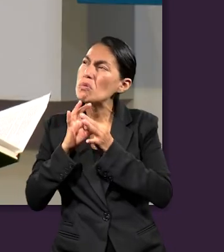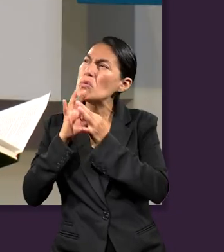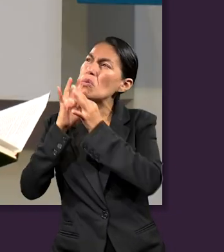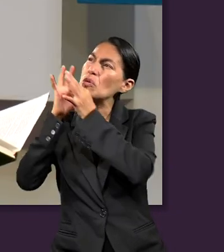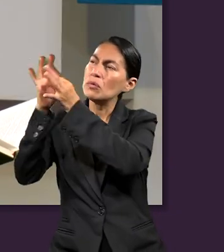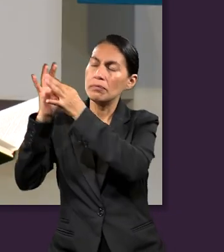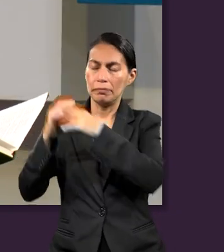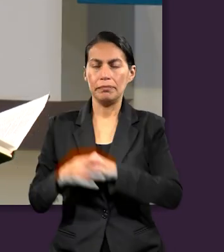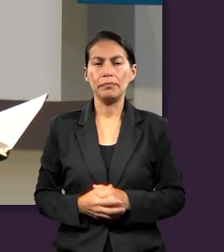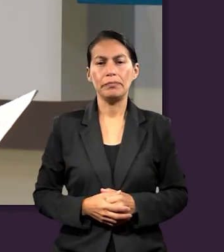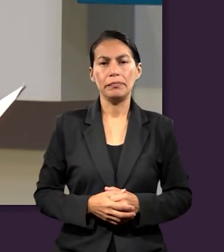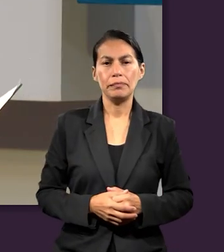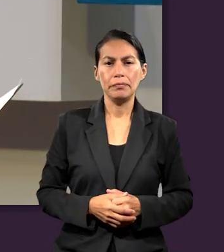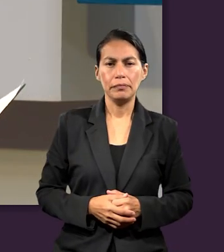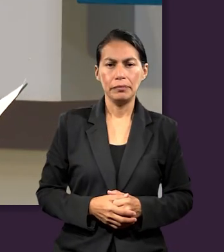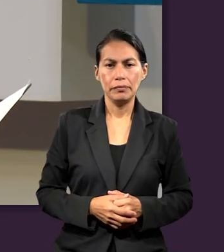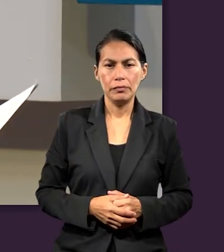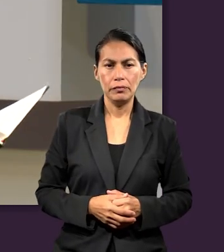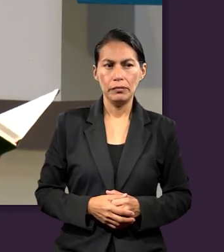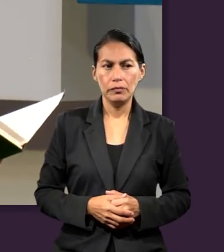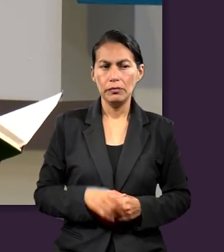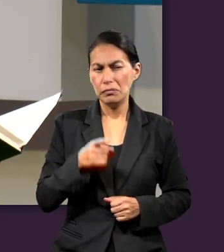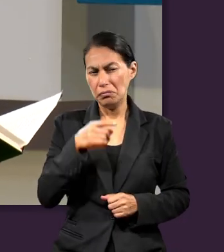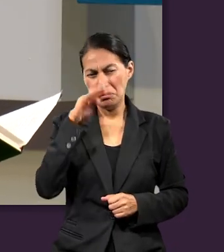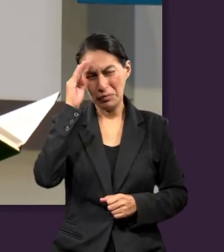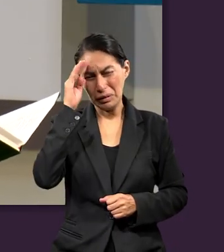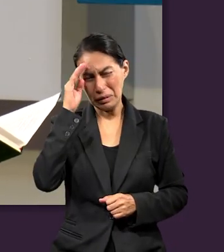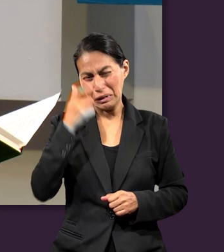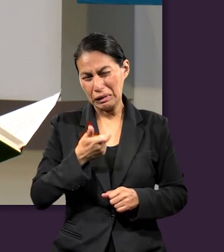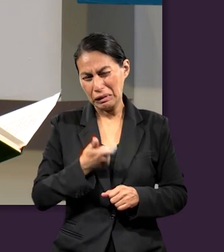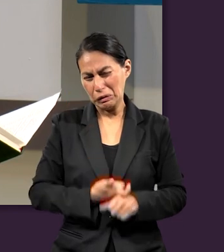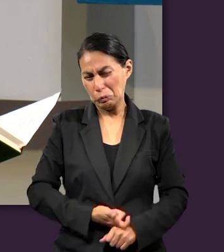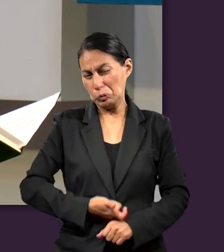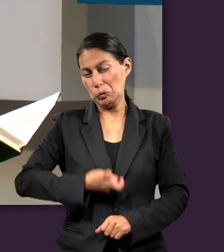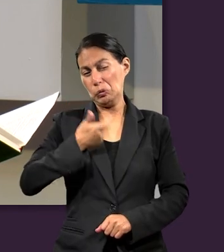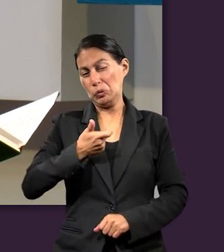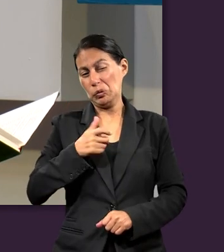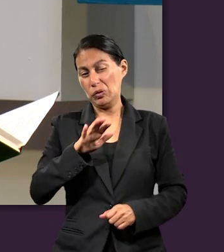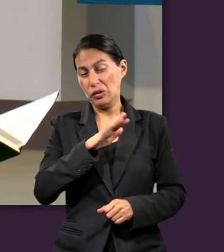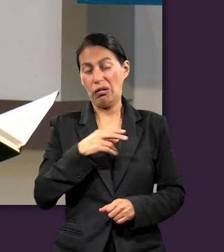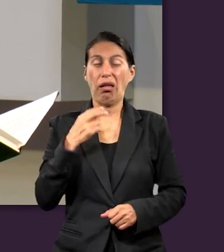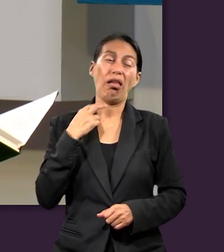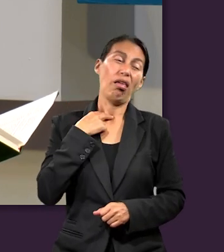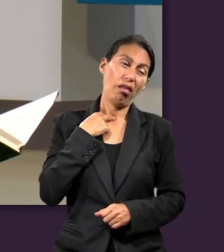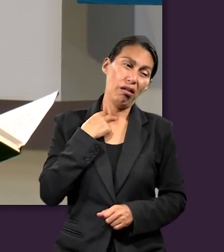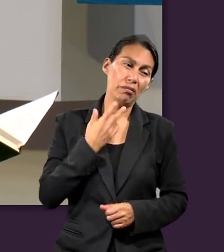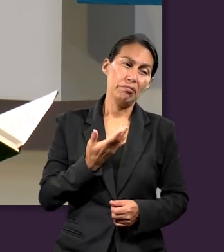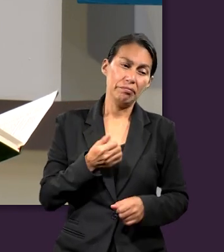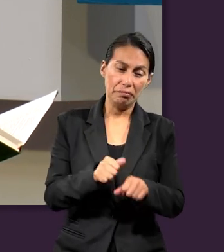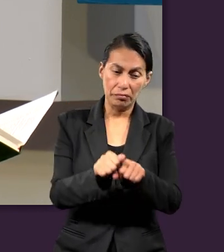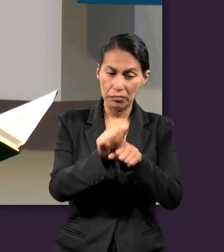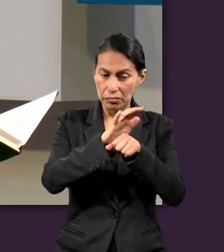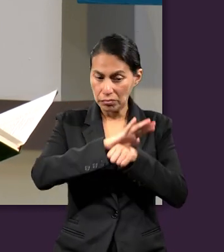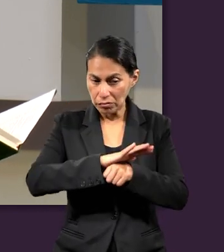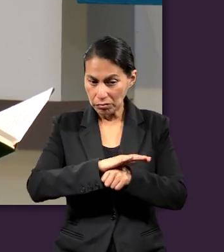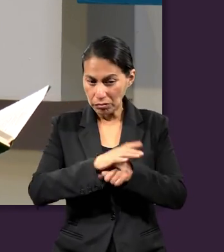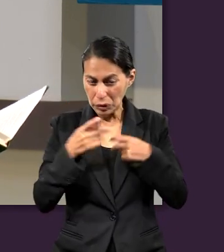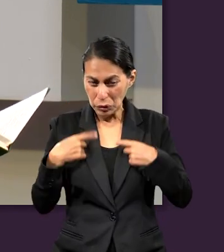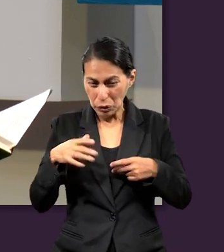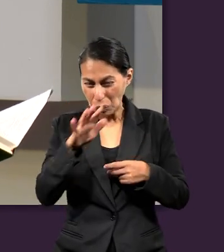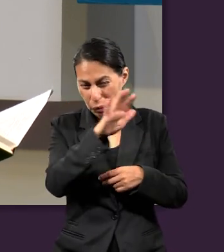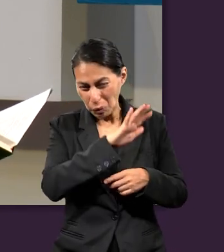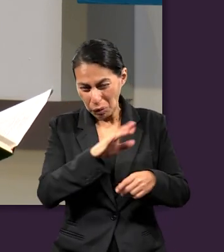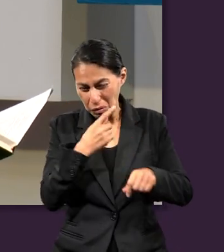económica que cause un colapso internacional una situación de salud una pandemia que